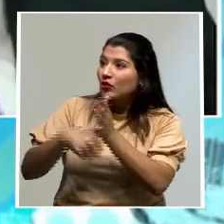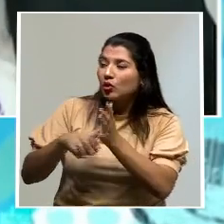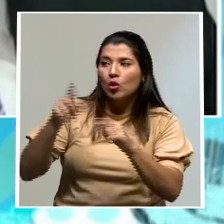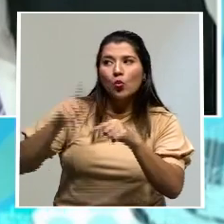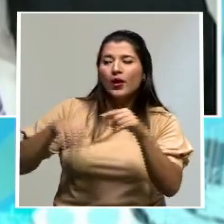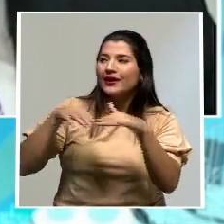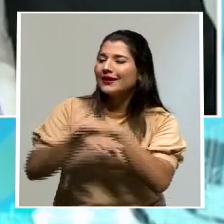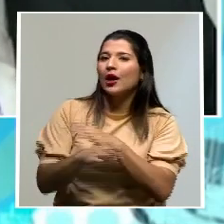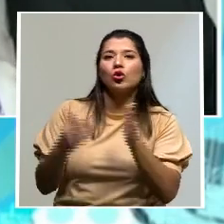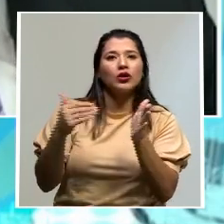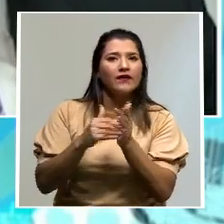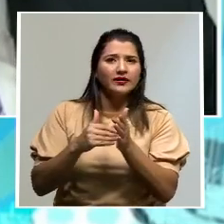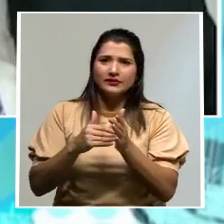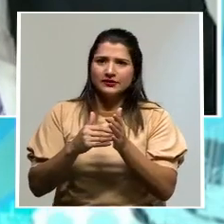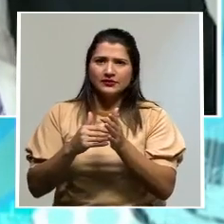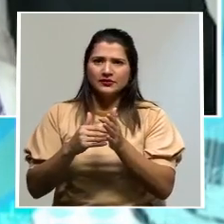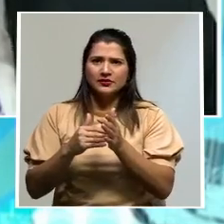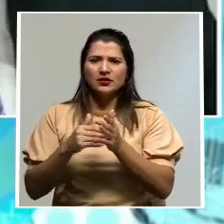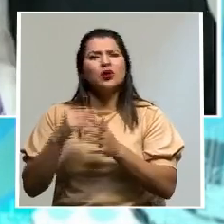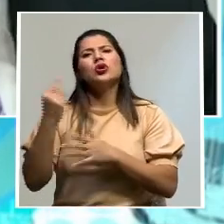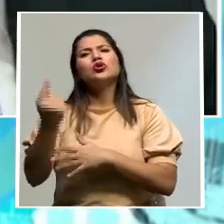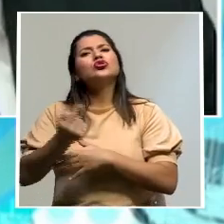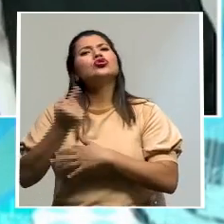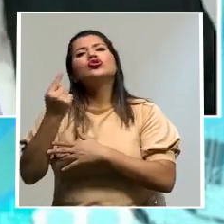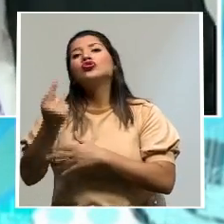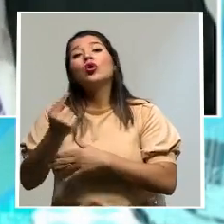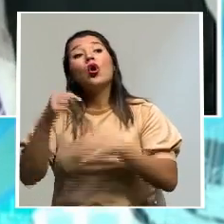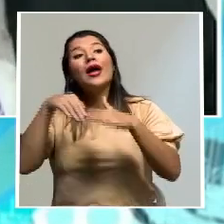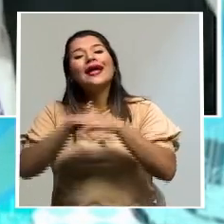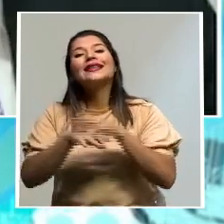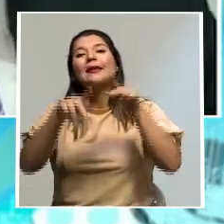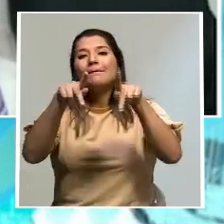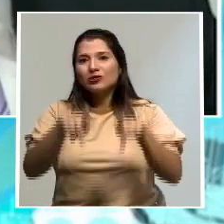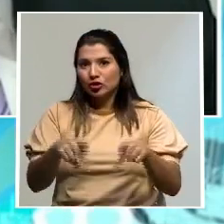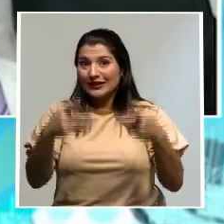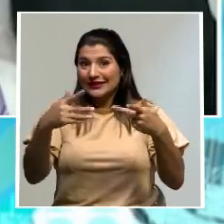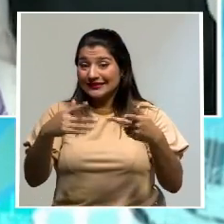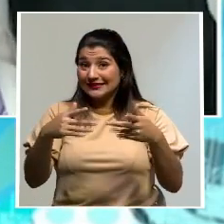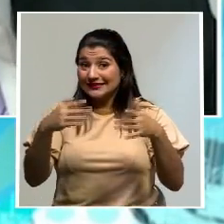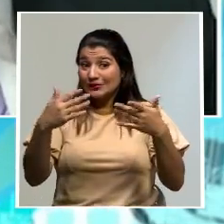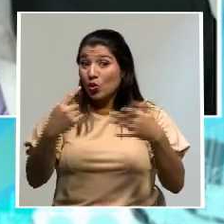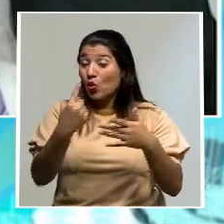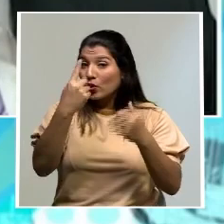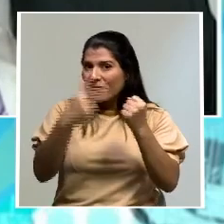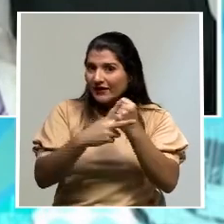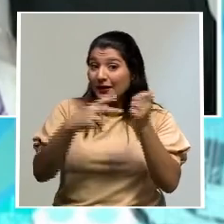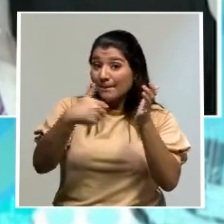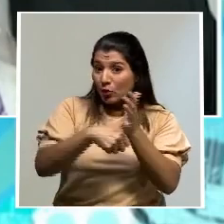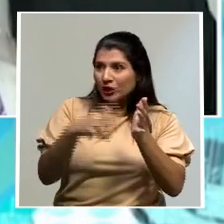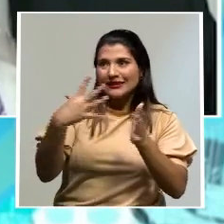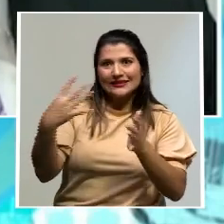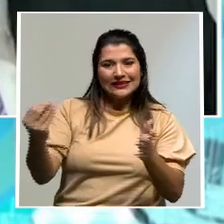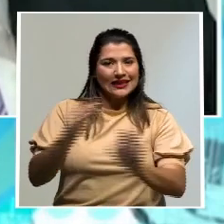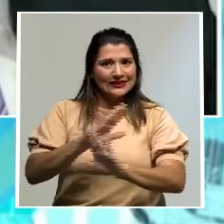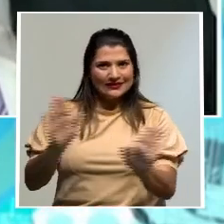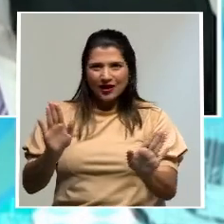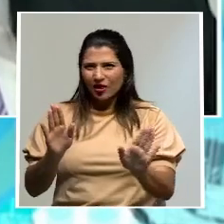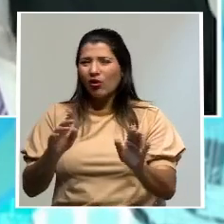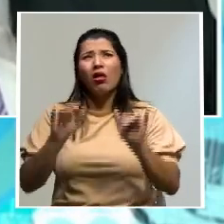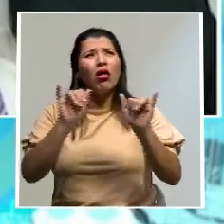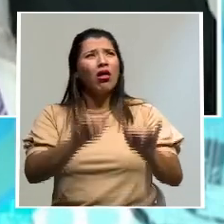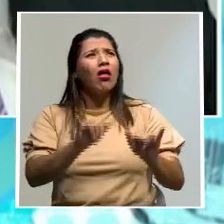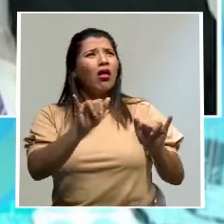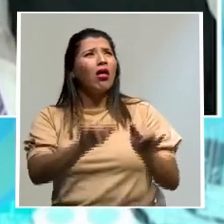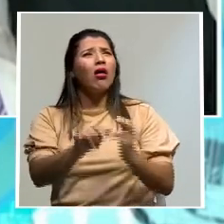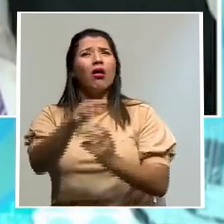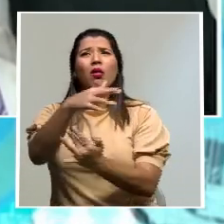que solo entren al recinto no los que andan torrenteando, sino los que van a votar. O sea, las medidas se pueden lograr. Nosotros inclusive en la Comisión de Salud que tenemos